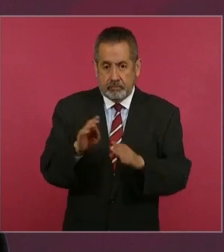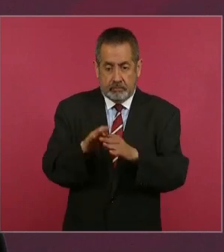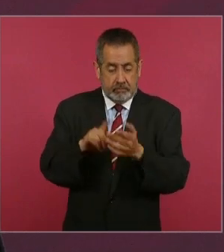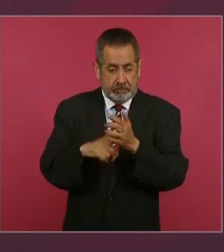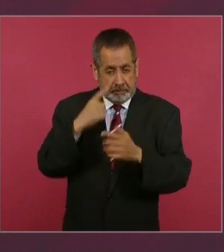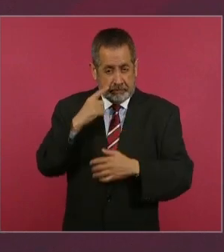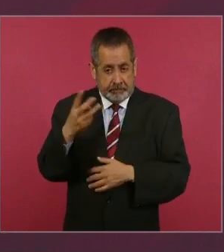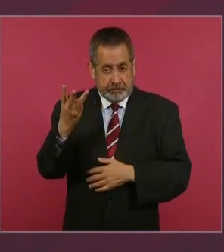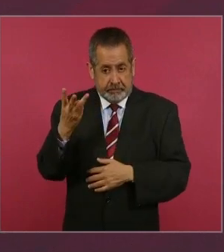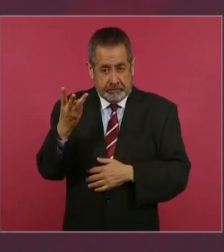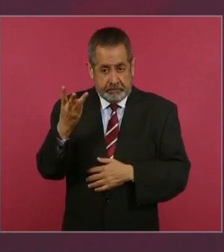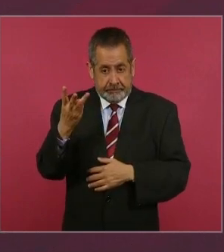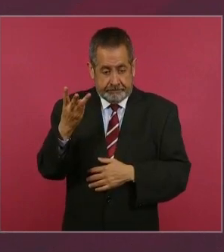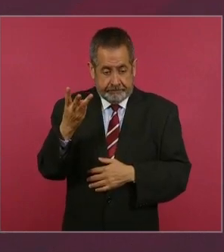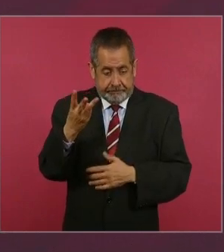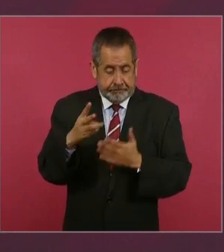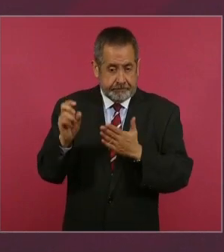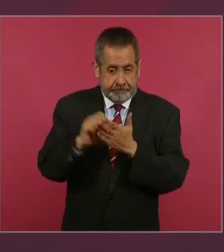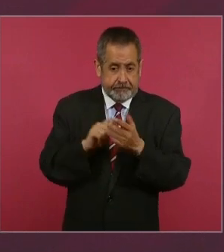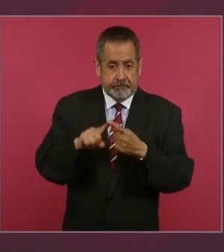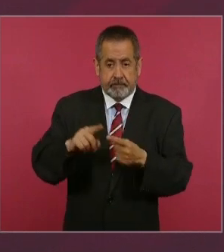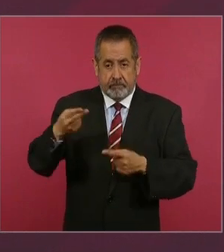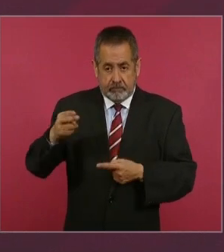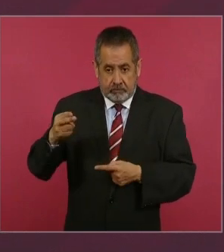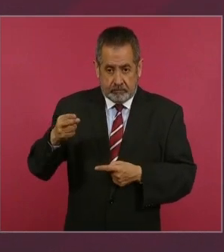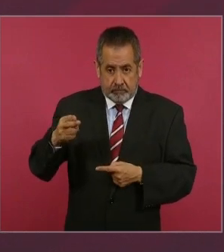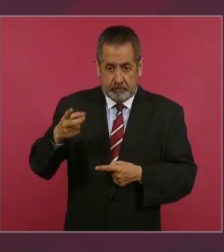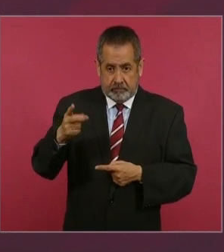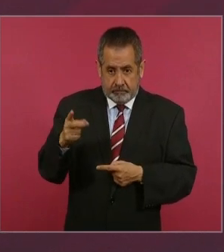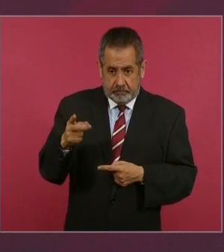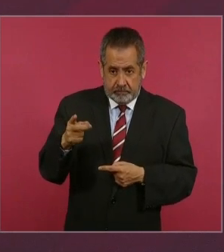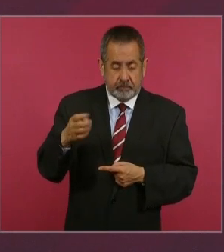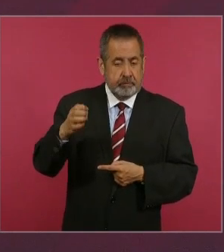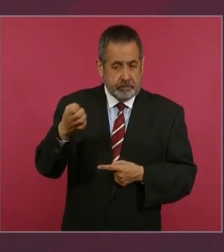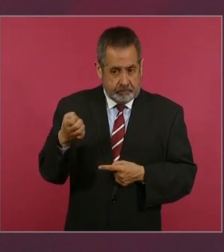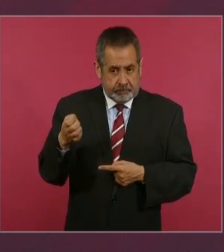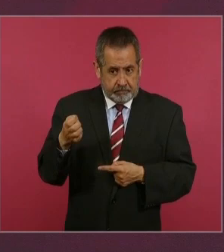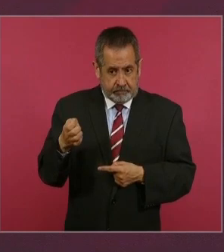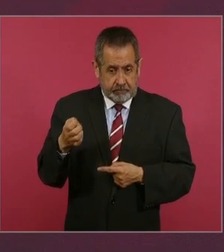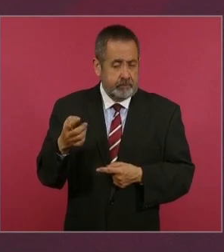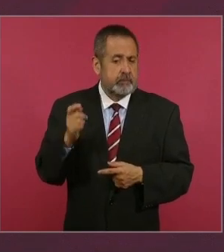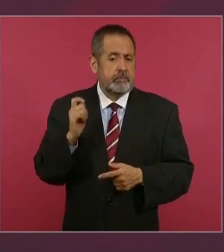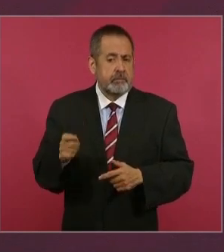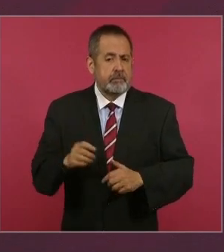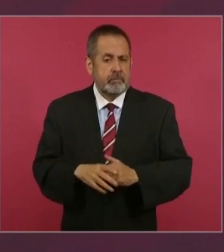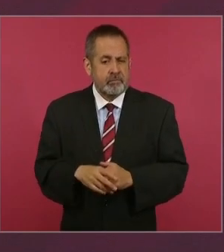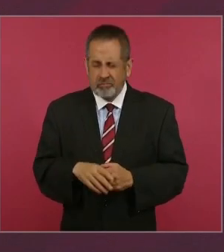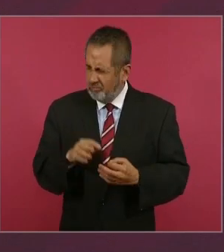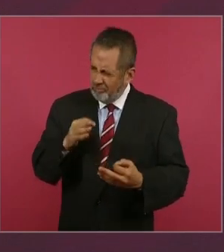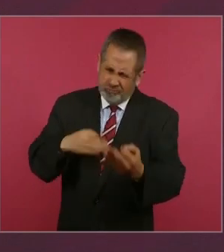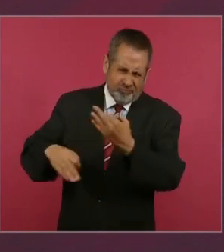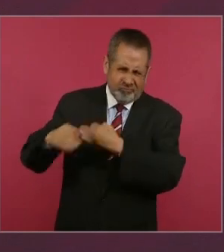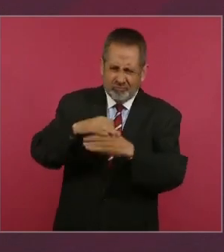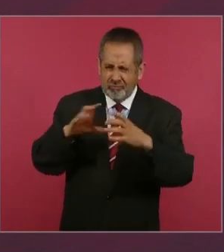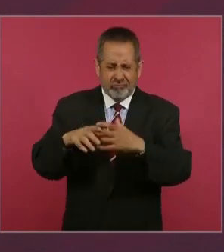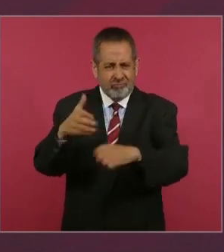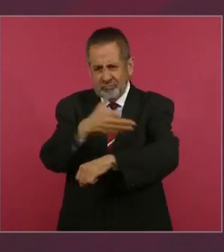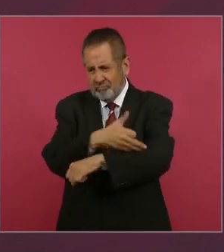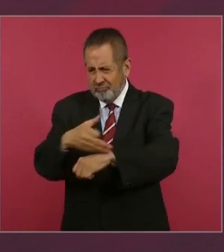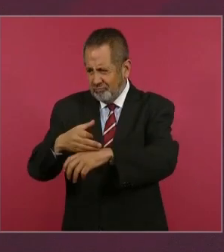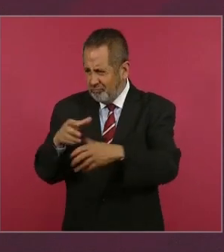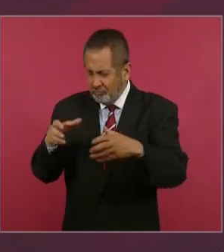TR meses noviembre Diciembre enero ellos todos las